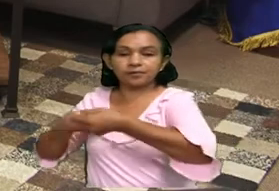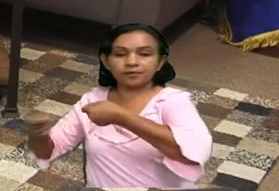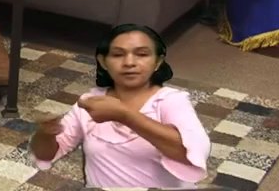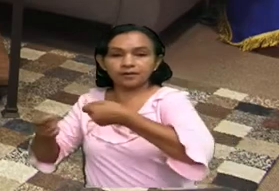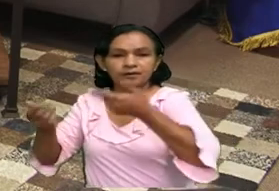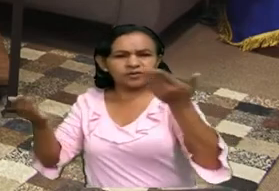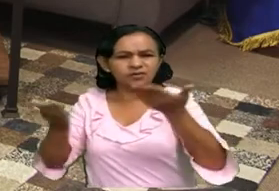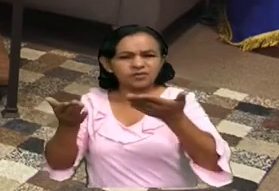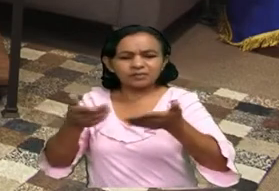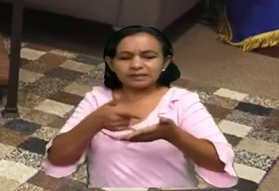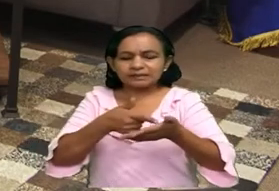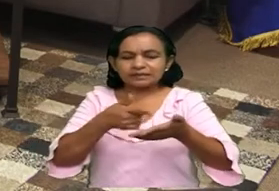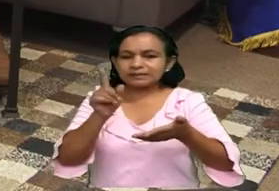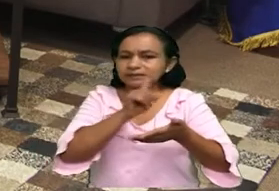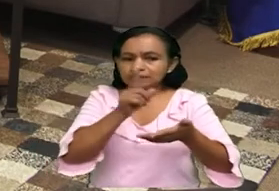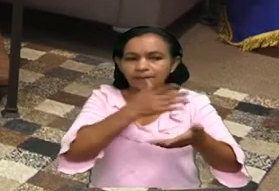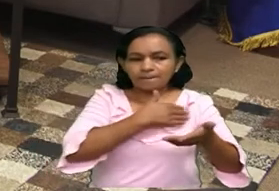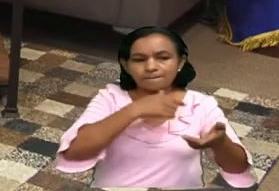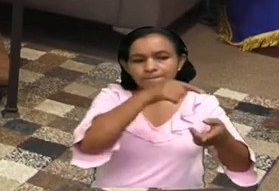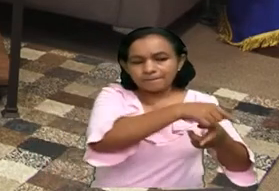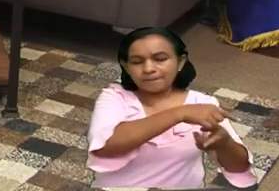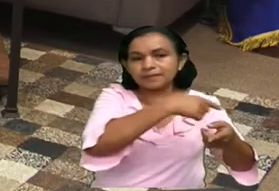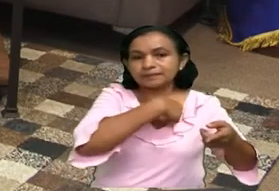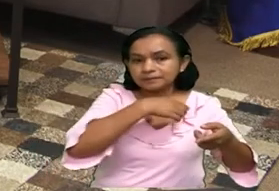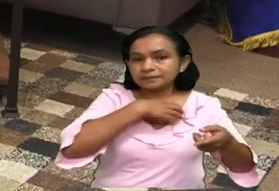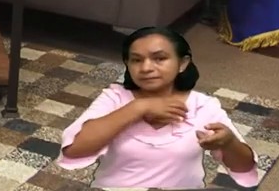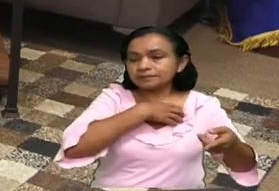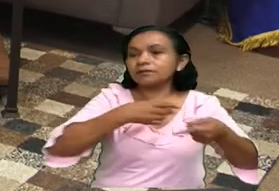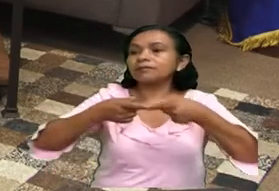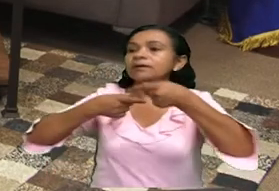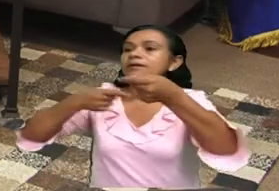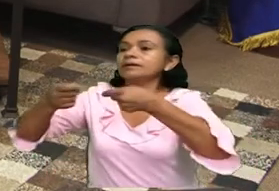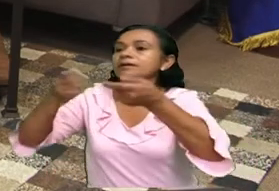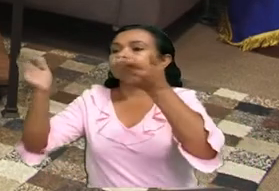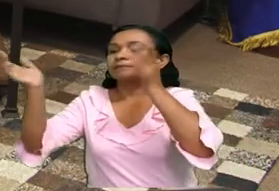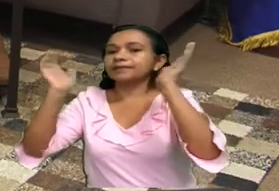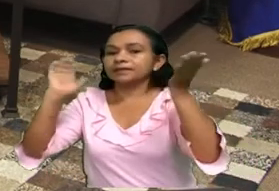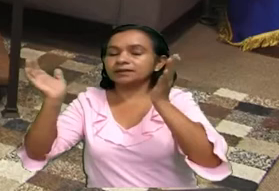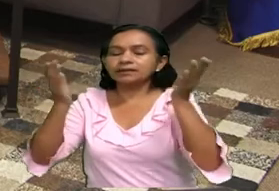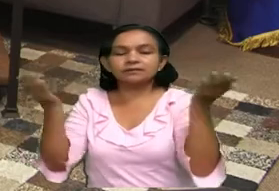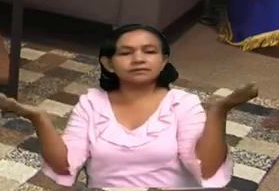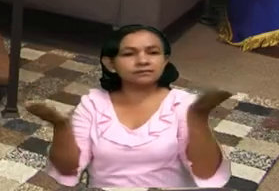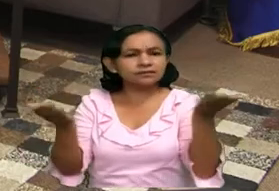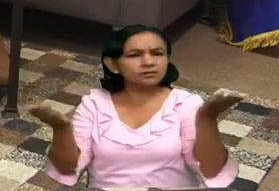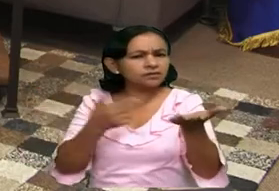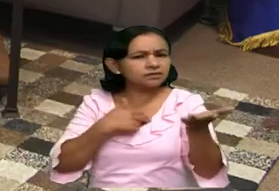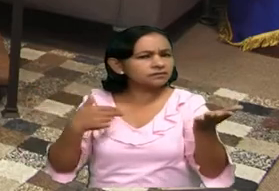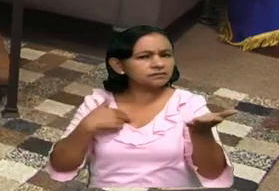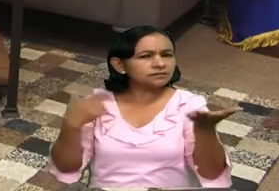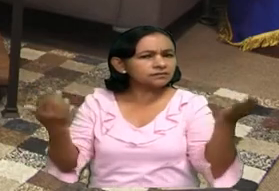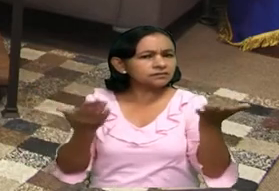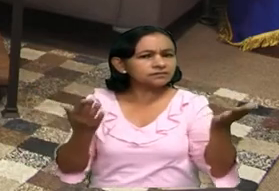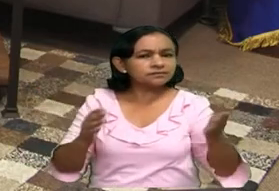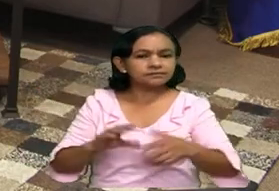ese eslabón cada vez menos, cuán importante es y lo que significa abastecer al mercado nacional. Mira,